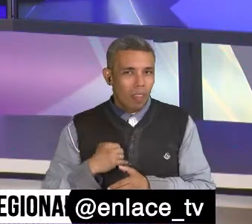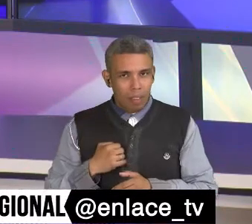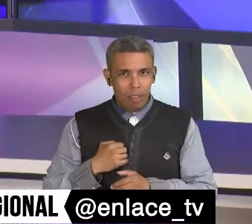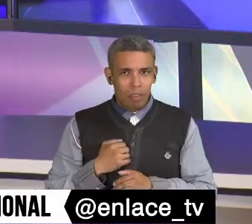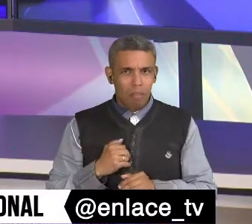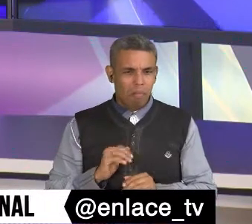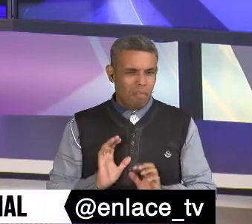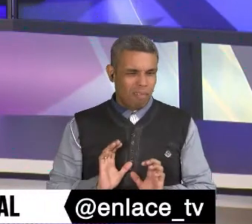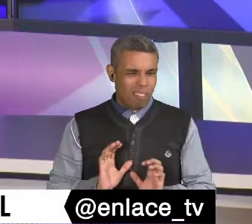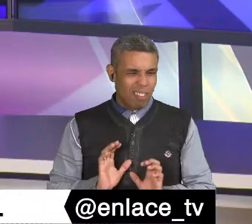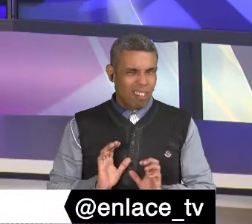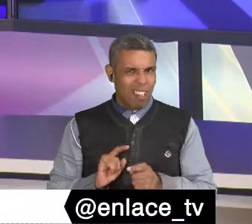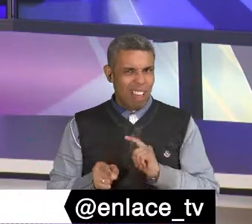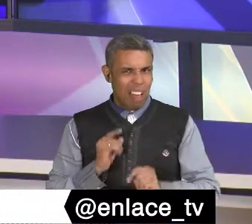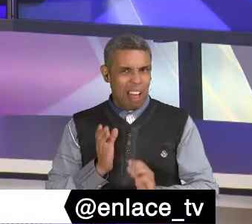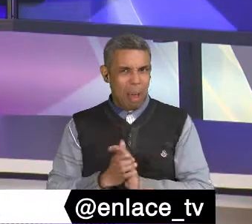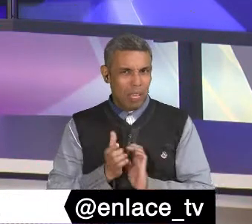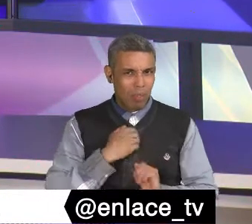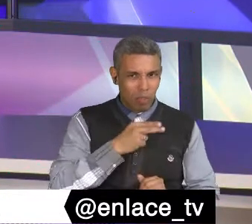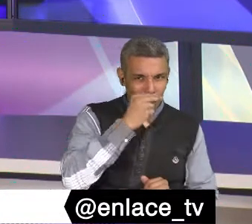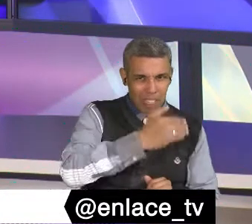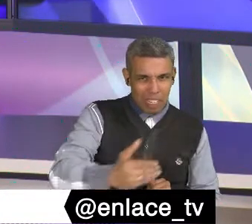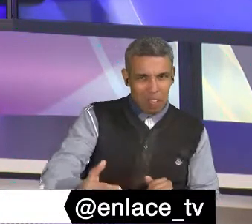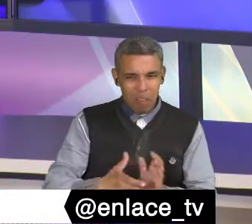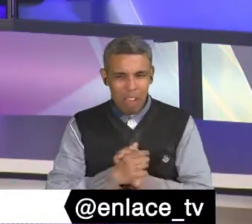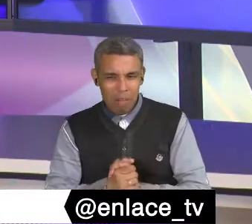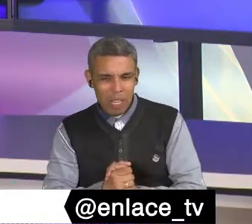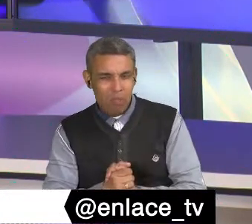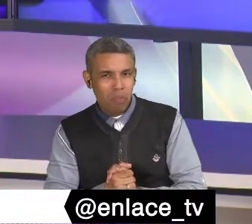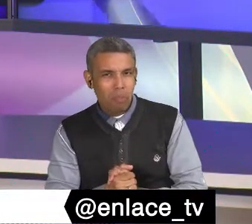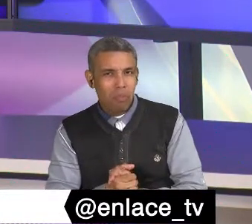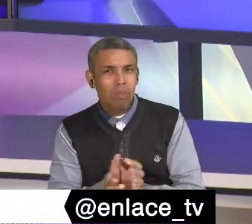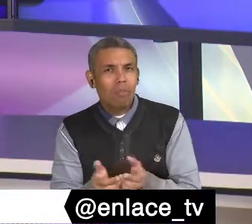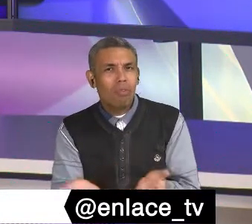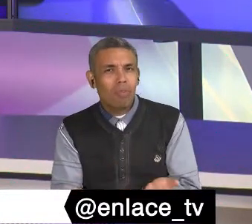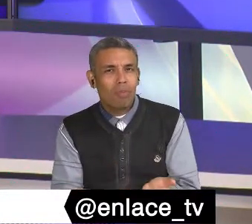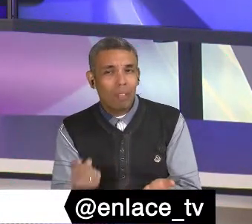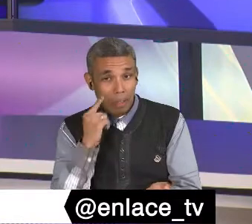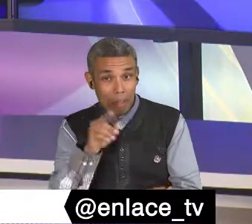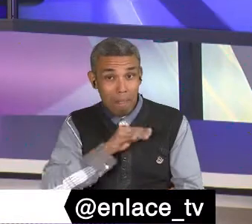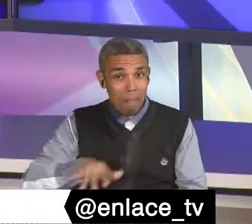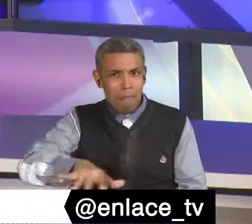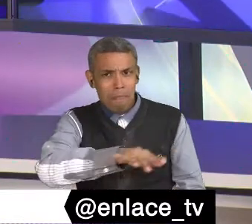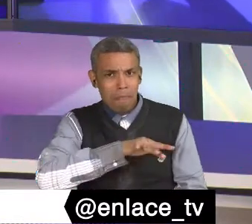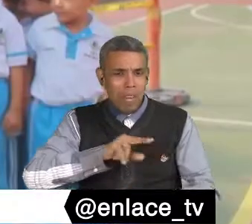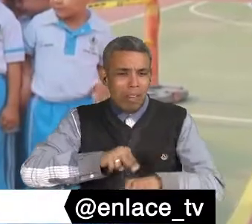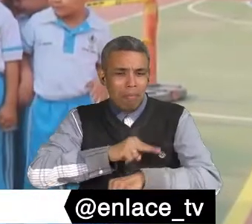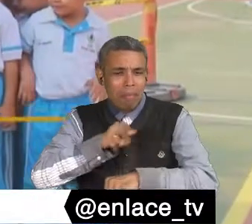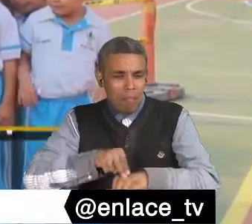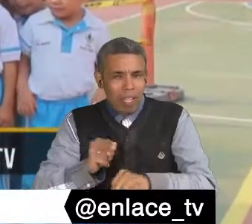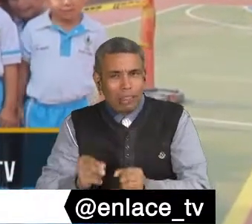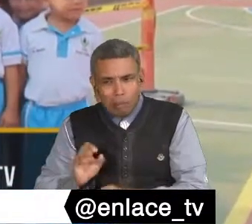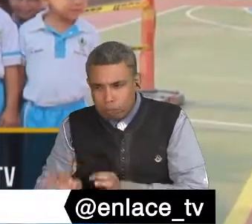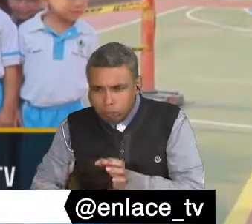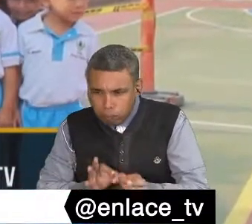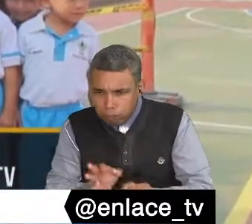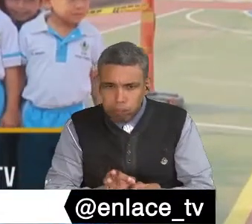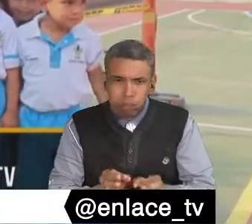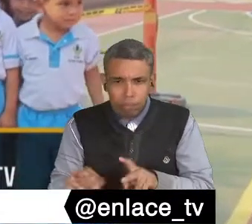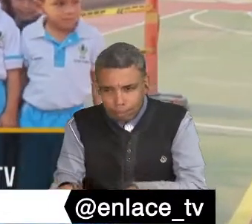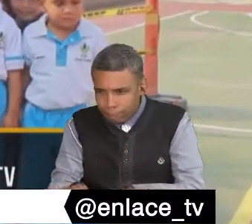busca incentivar en los niños de esta zona rural la importancia de conservar el medio ambiente. En medio de un